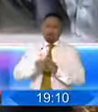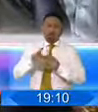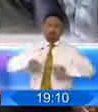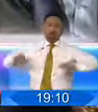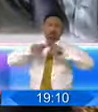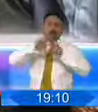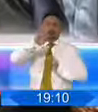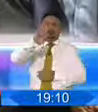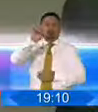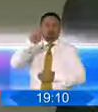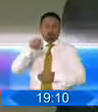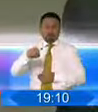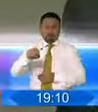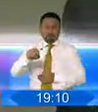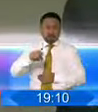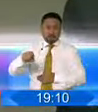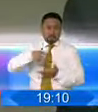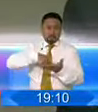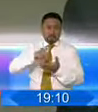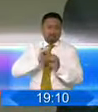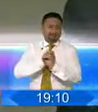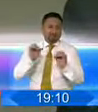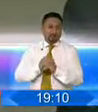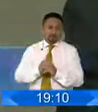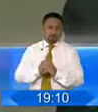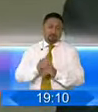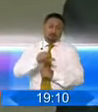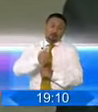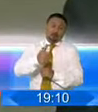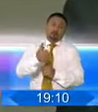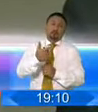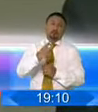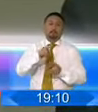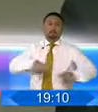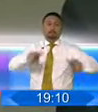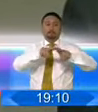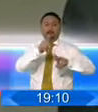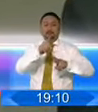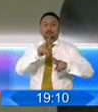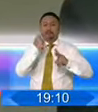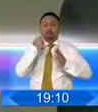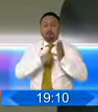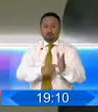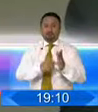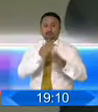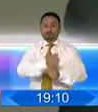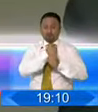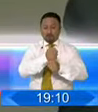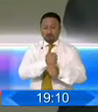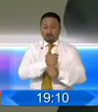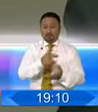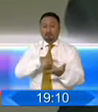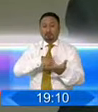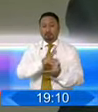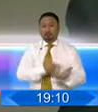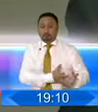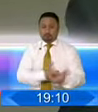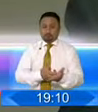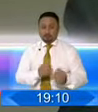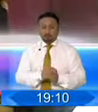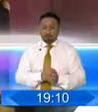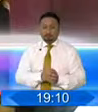no pagarán el tributo. Lo que se tiene que pagar son los valores adicionales, que son tasa de seguridad, contribución al cuerpo de bomberos,